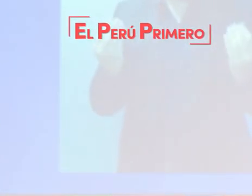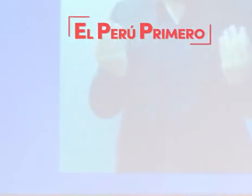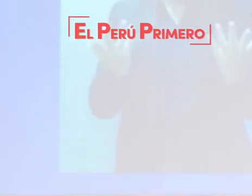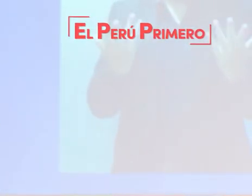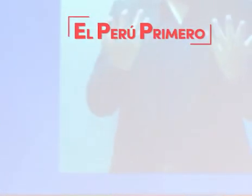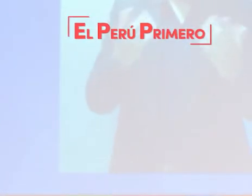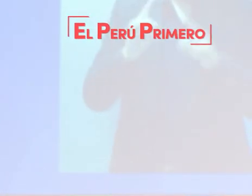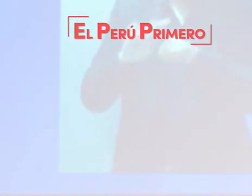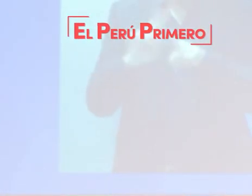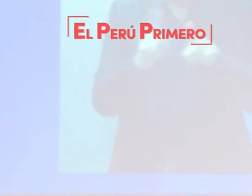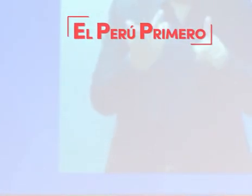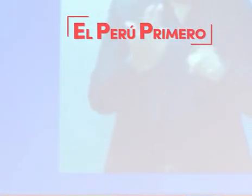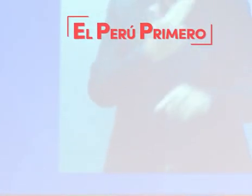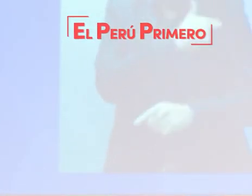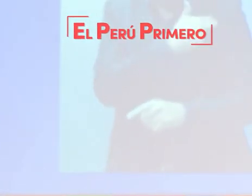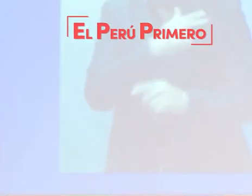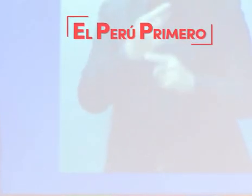reunidas